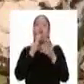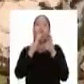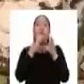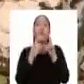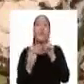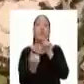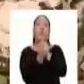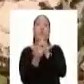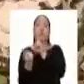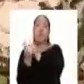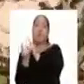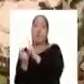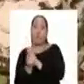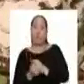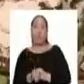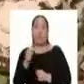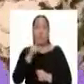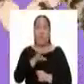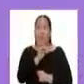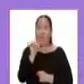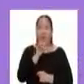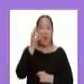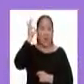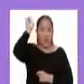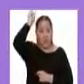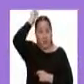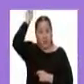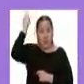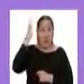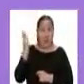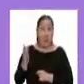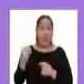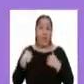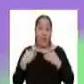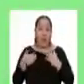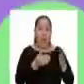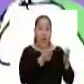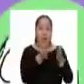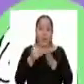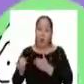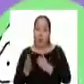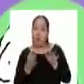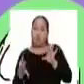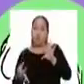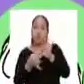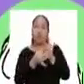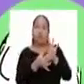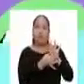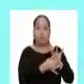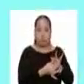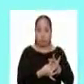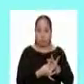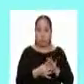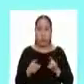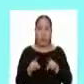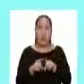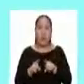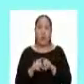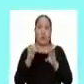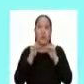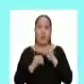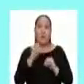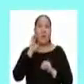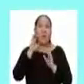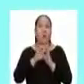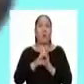incas tuvieron una red de caminos, en otras culturas importantes también desarrollaron complejos caminos, como las